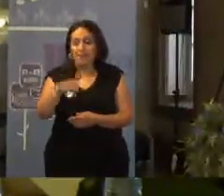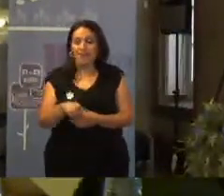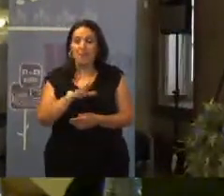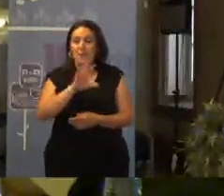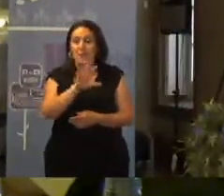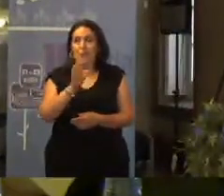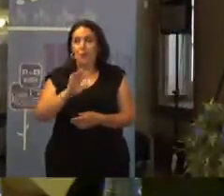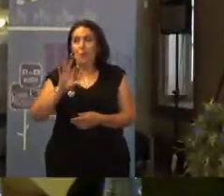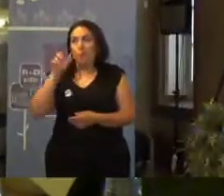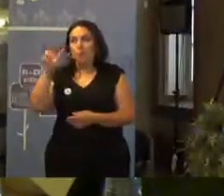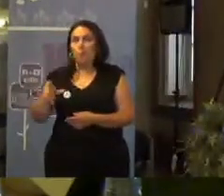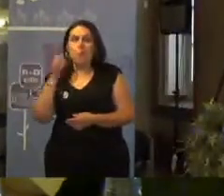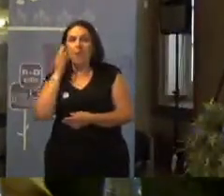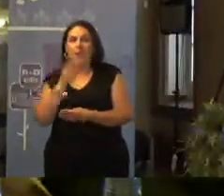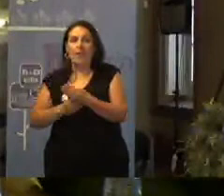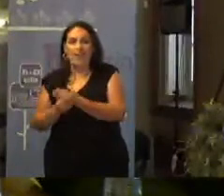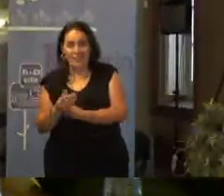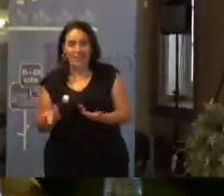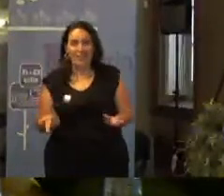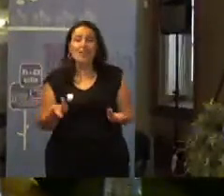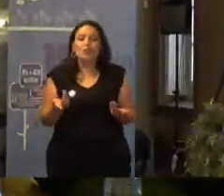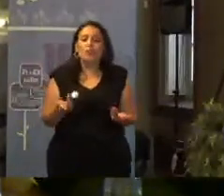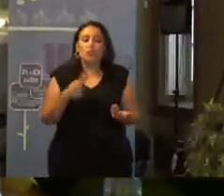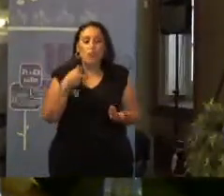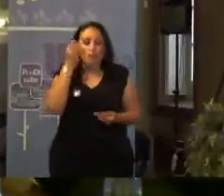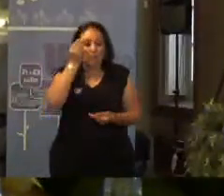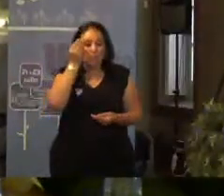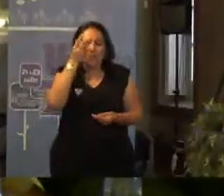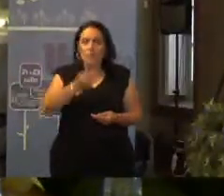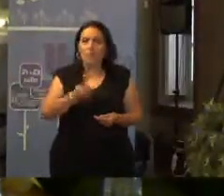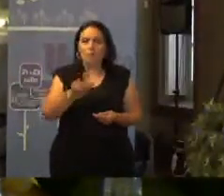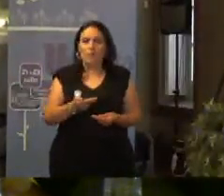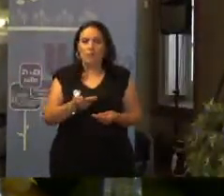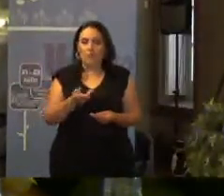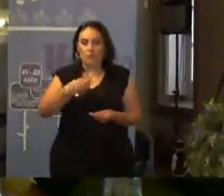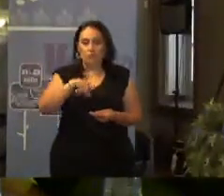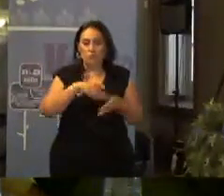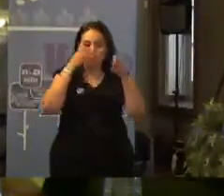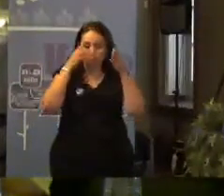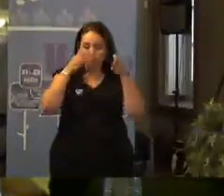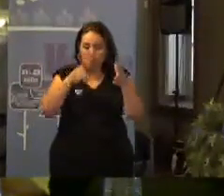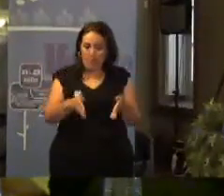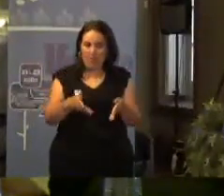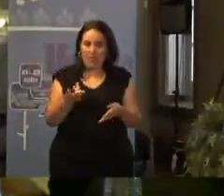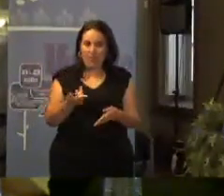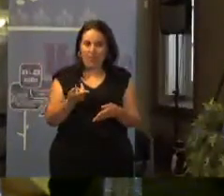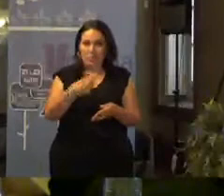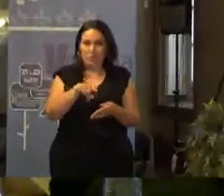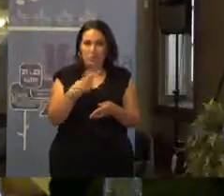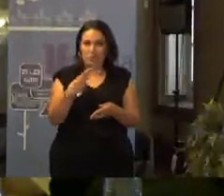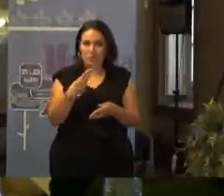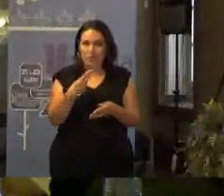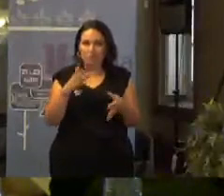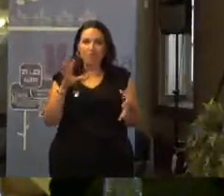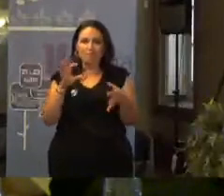doutro, pero que está aquí. Entón, eu creo que iso é o fundamental, o non perder a distancia, non? E eu que si non estou de acordo é que